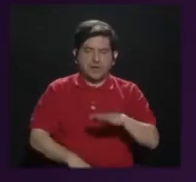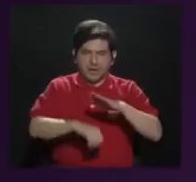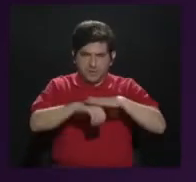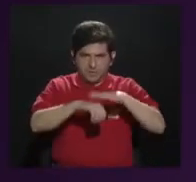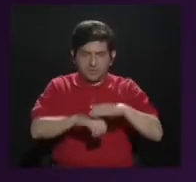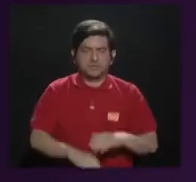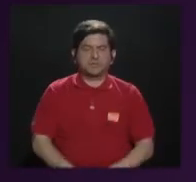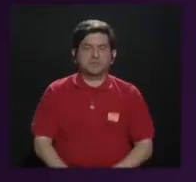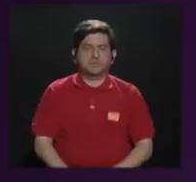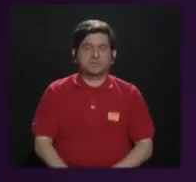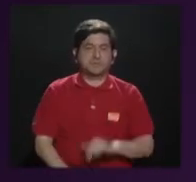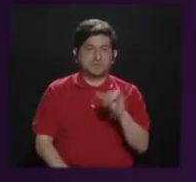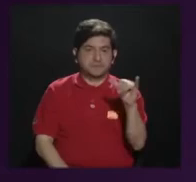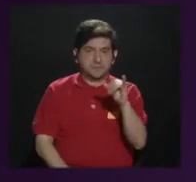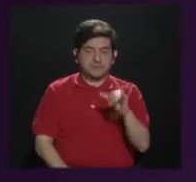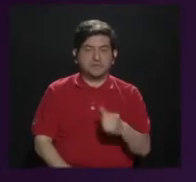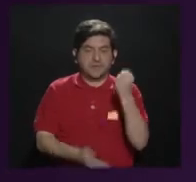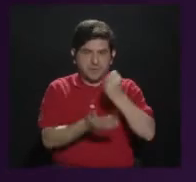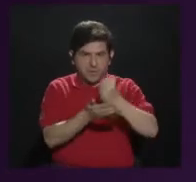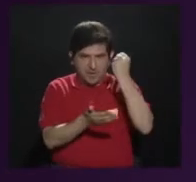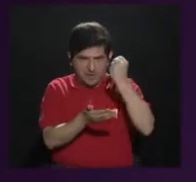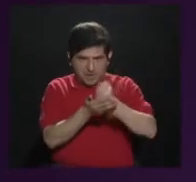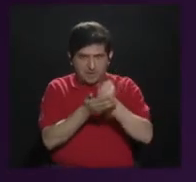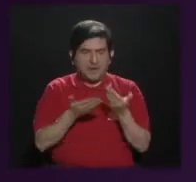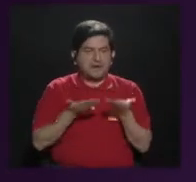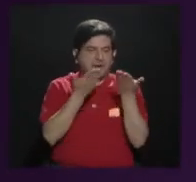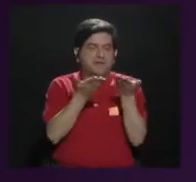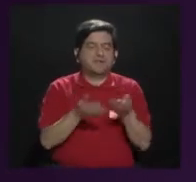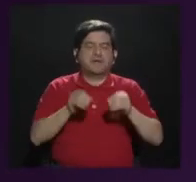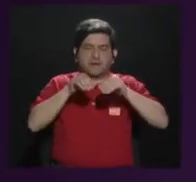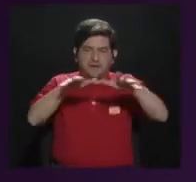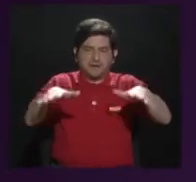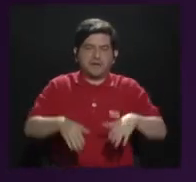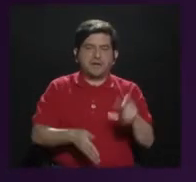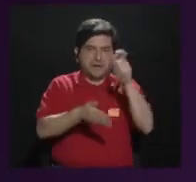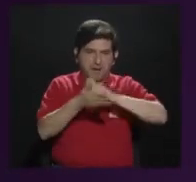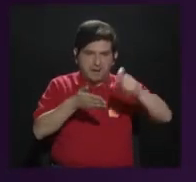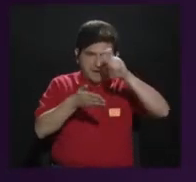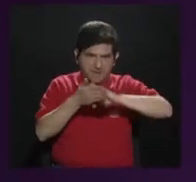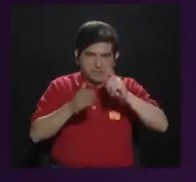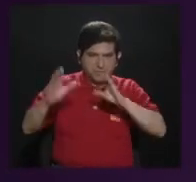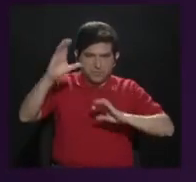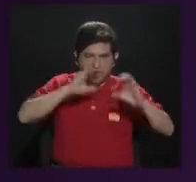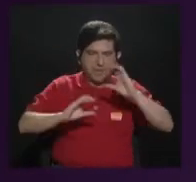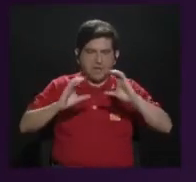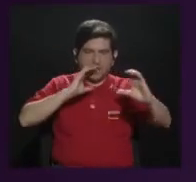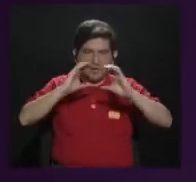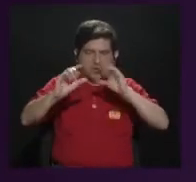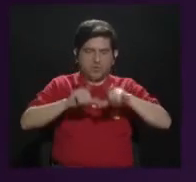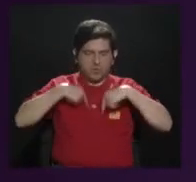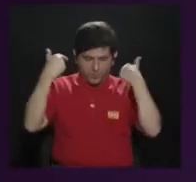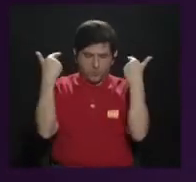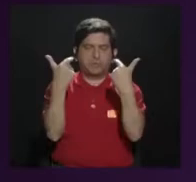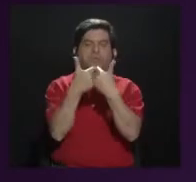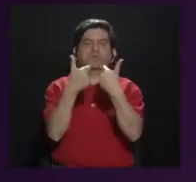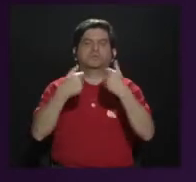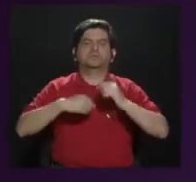ProInnova, le licenció la marca a la red. También estuvo la Escuela de Ciencias de la Comunicación